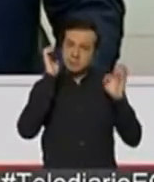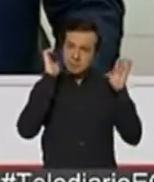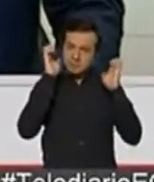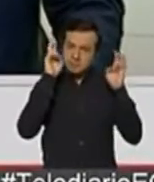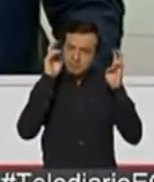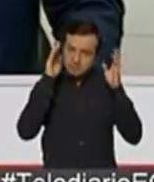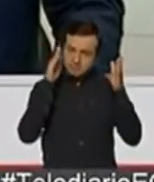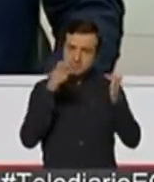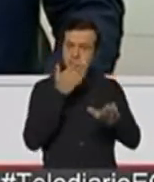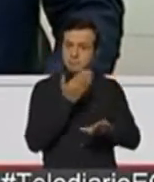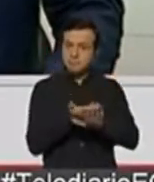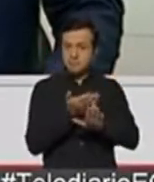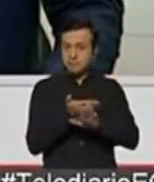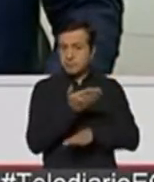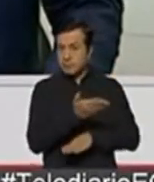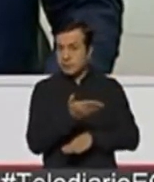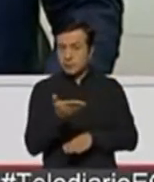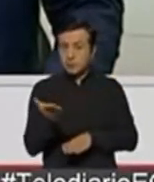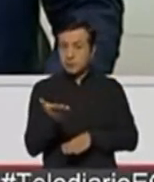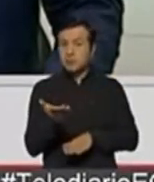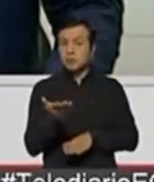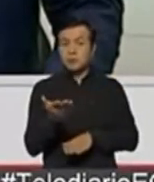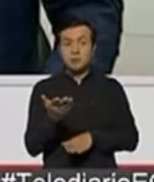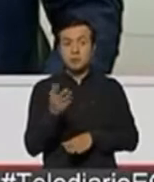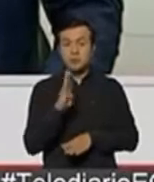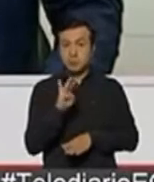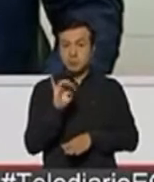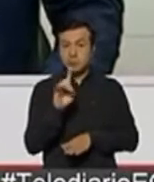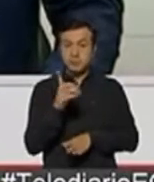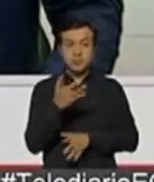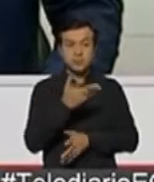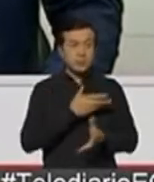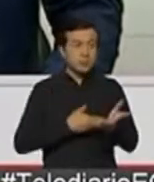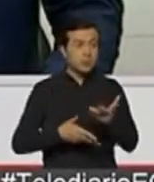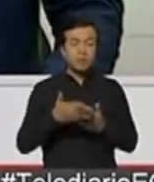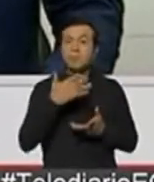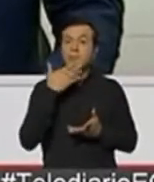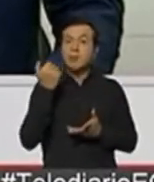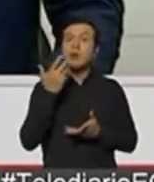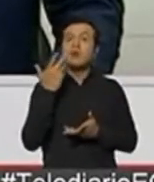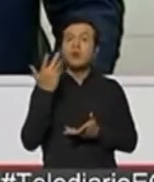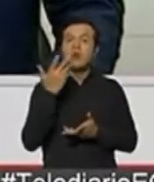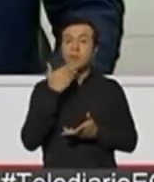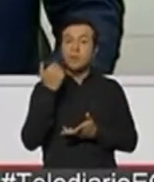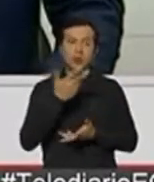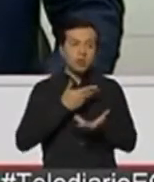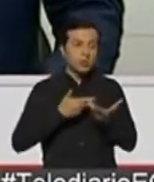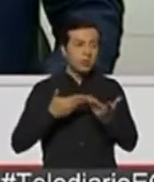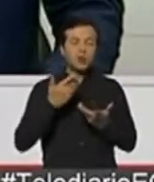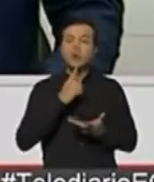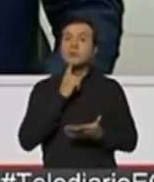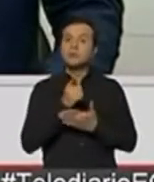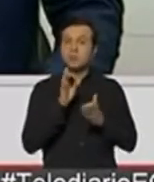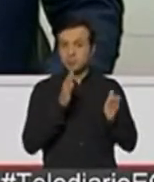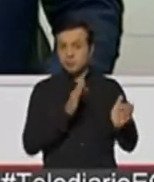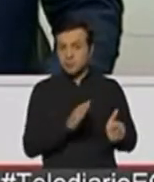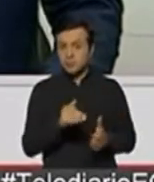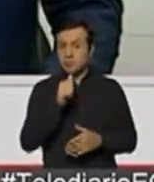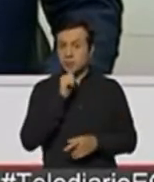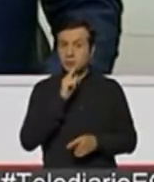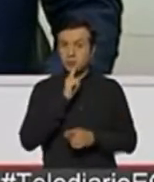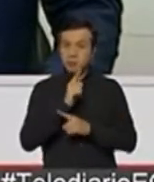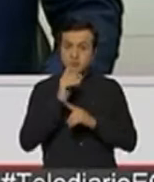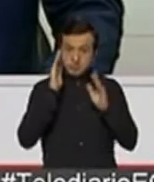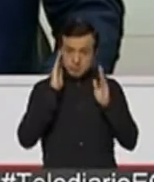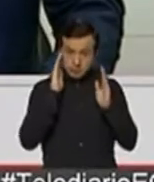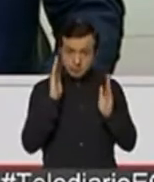podamos plantear, por ejemplo, en el seno del BID, cómo vamos a ir a mejorar nuestro sistema de tratamiento de aguas residuales y